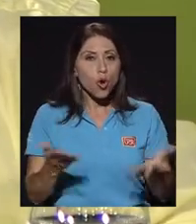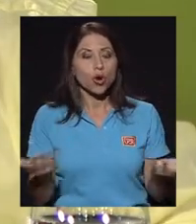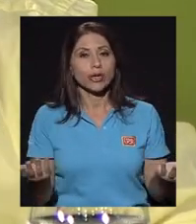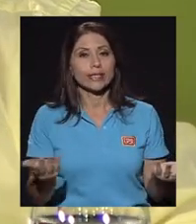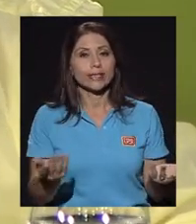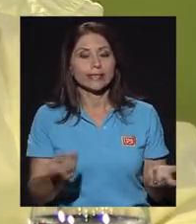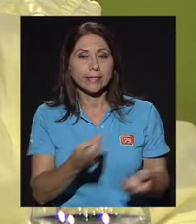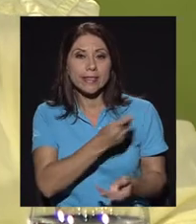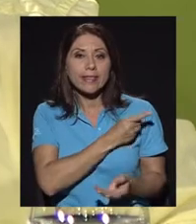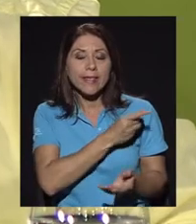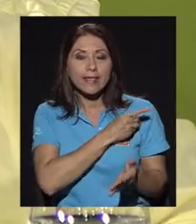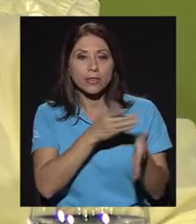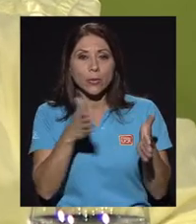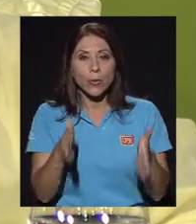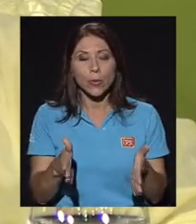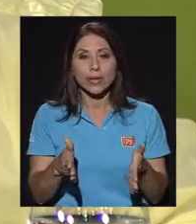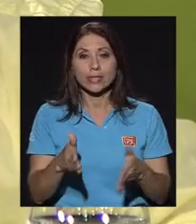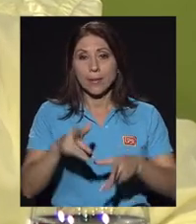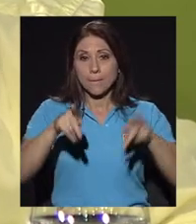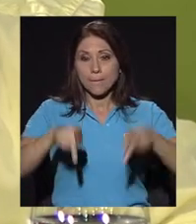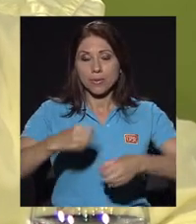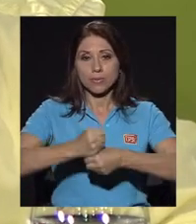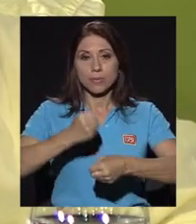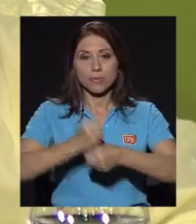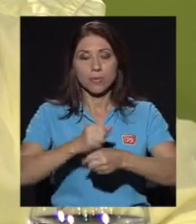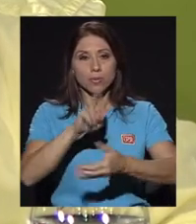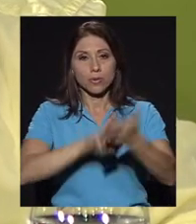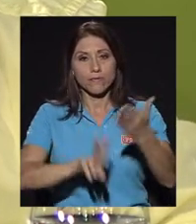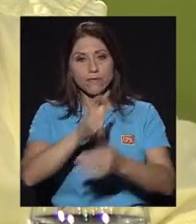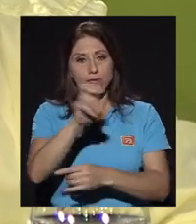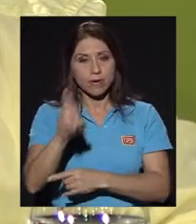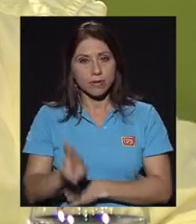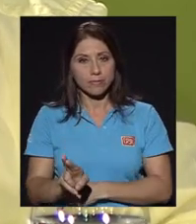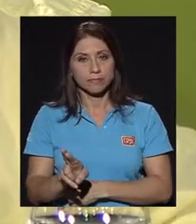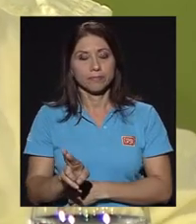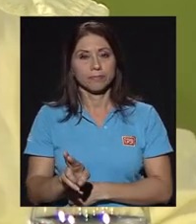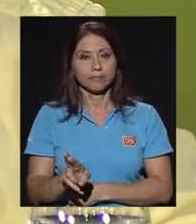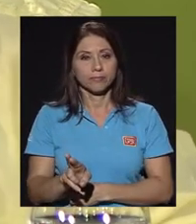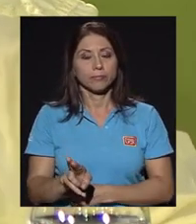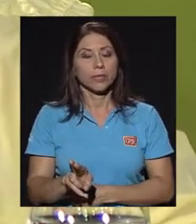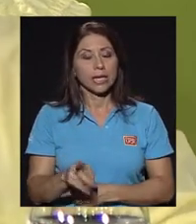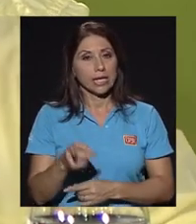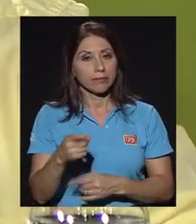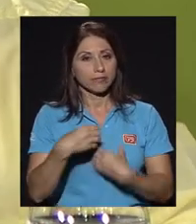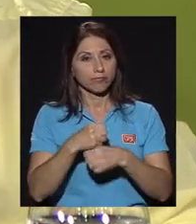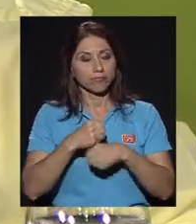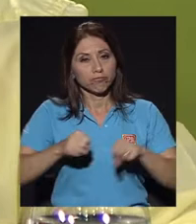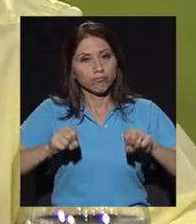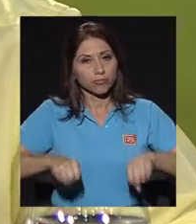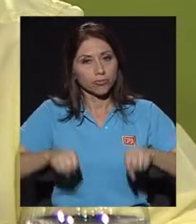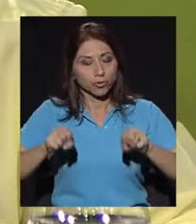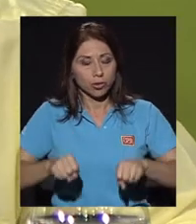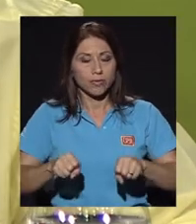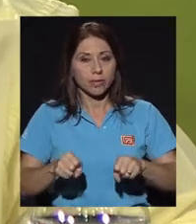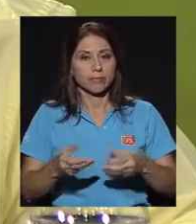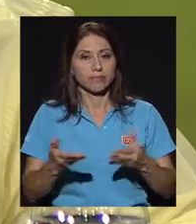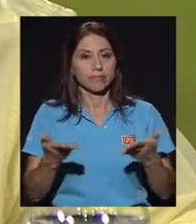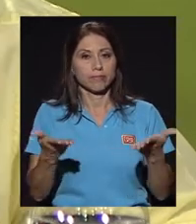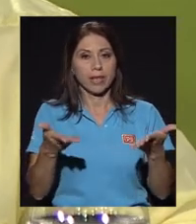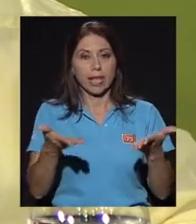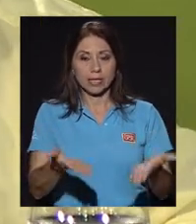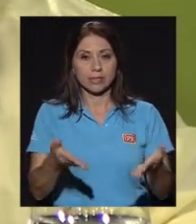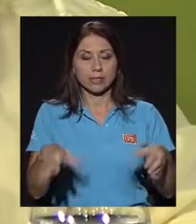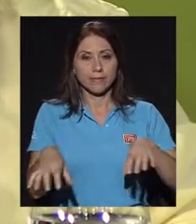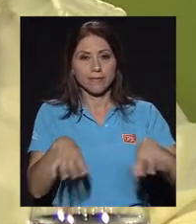profesores, directores y personal de la Universidad de Costa Rica que hicieron posible este